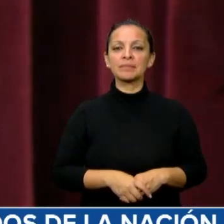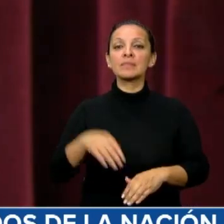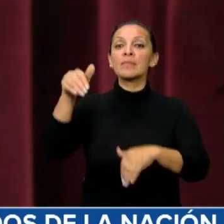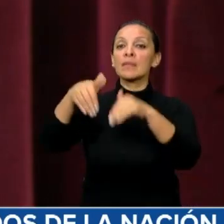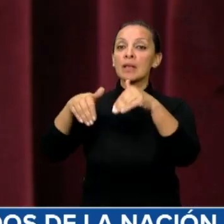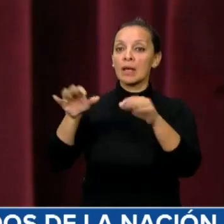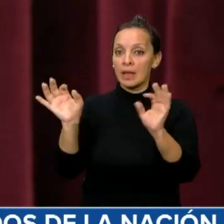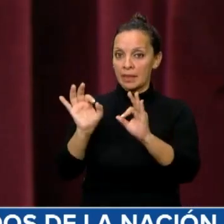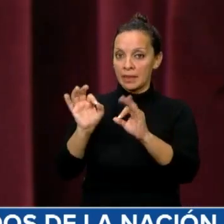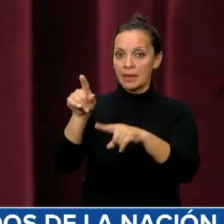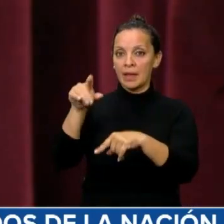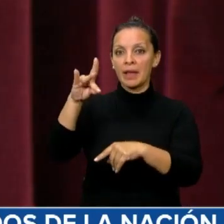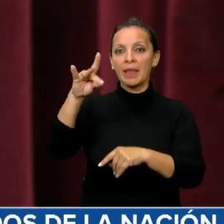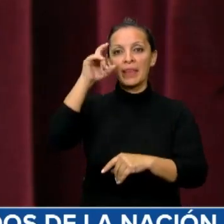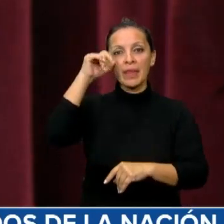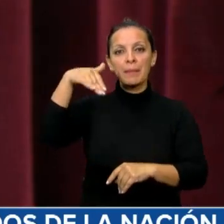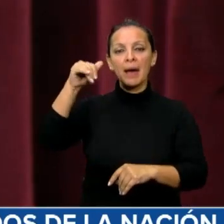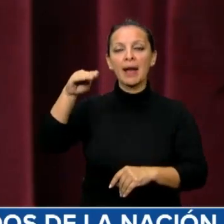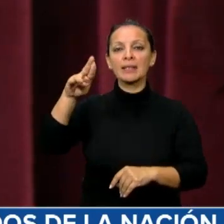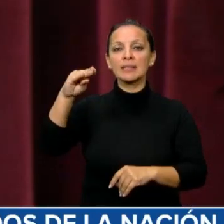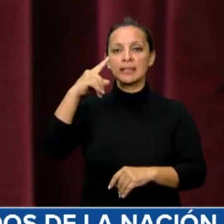Abstención, el diputado de Marchi.